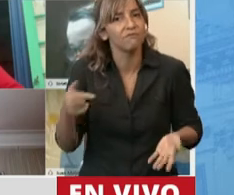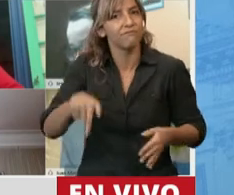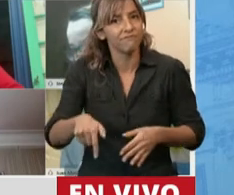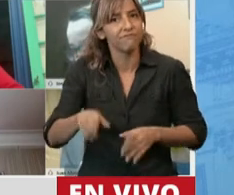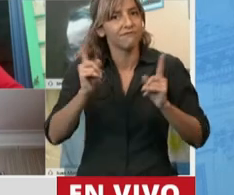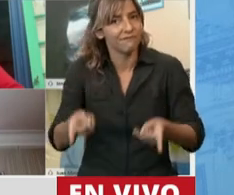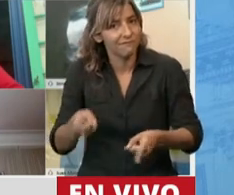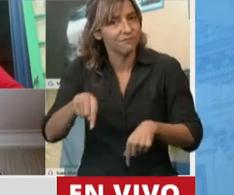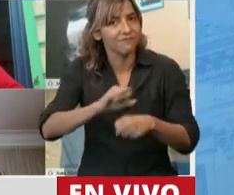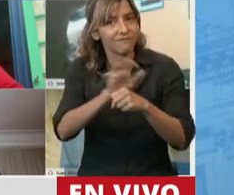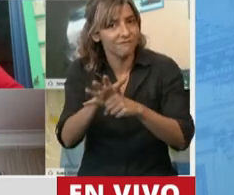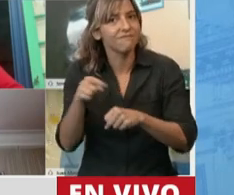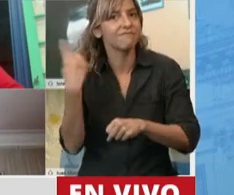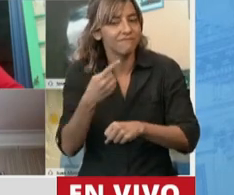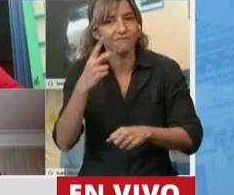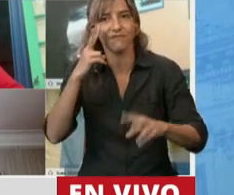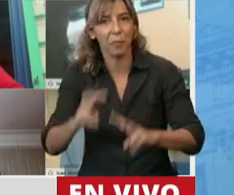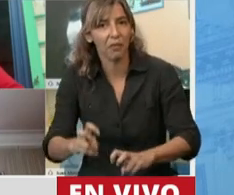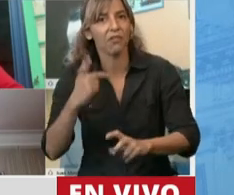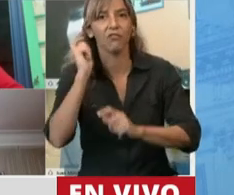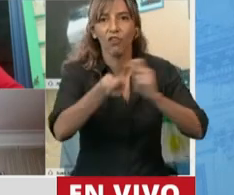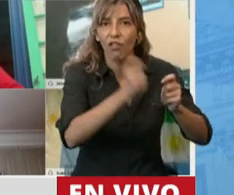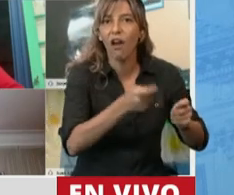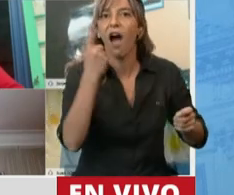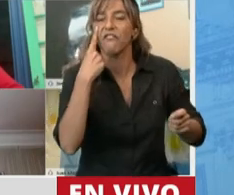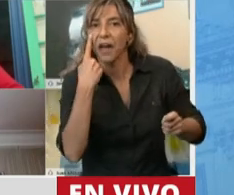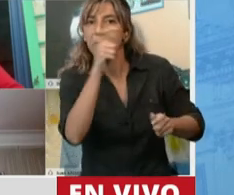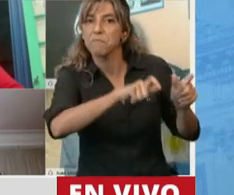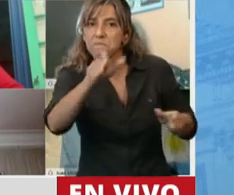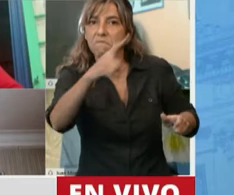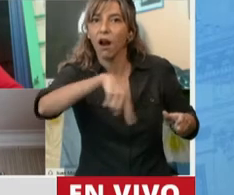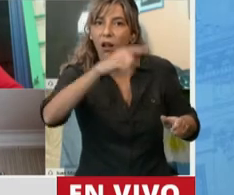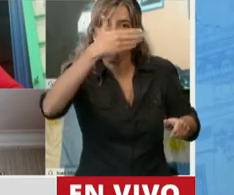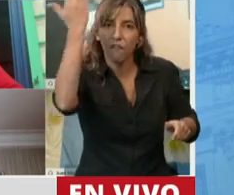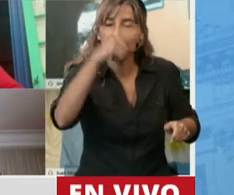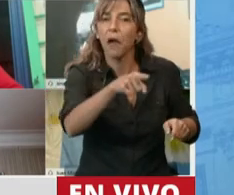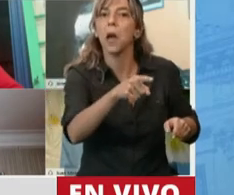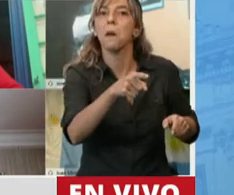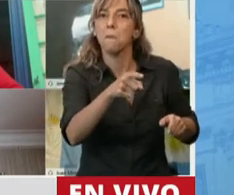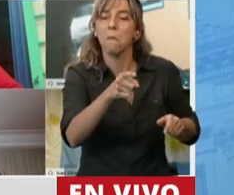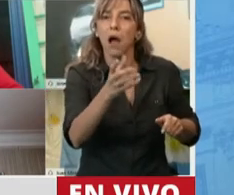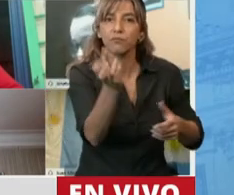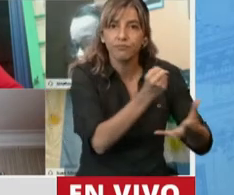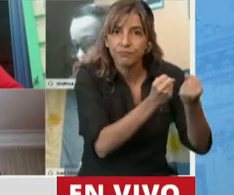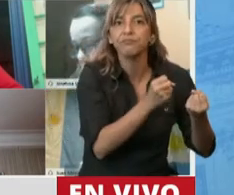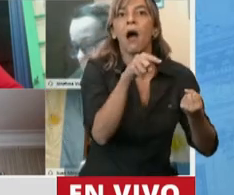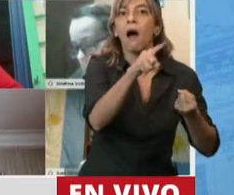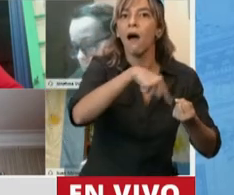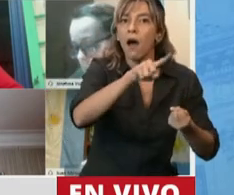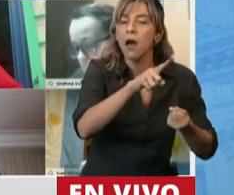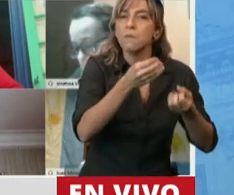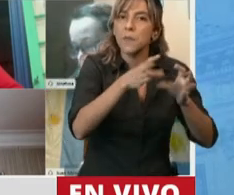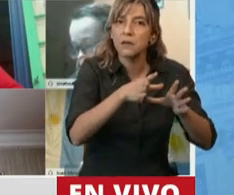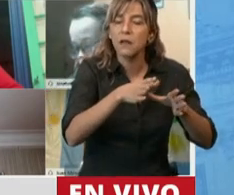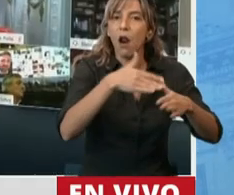de plasma, para utilización en algunos pacientes. El Ministerio de Salud, a fines de abril, elaboró